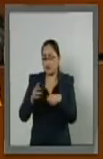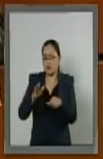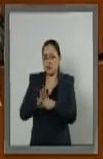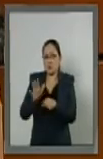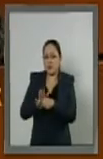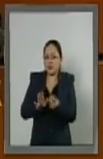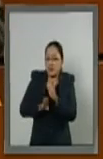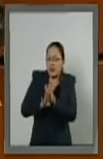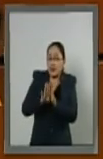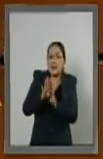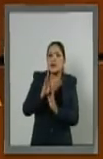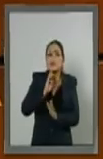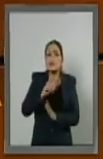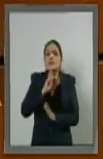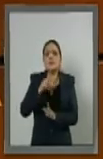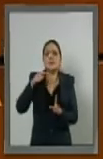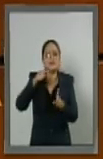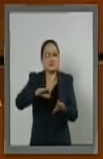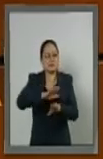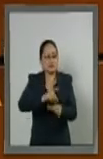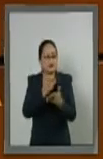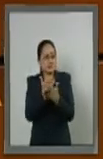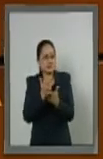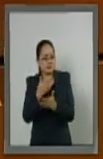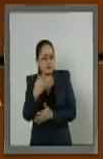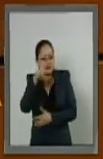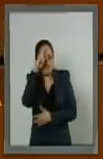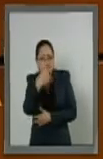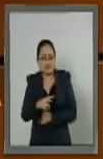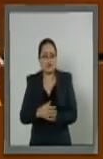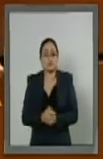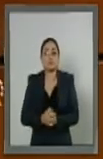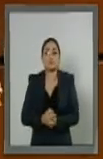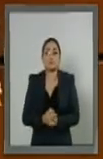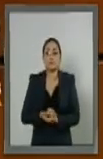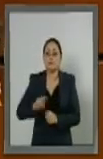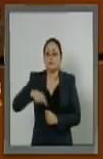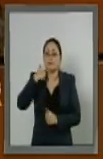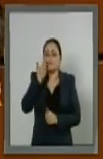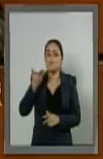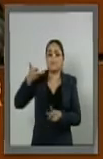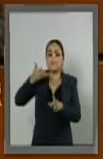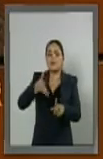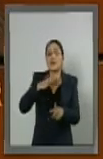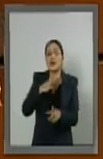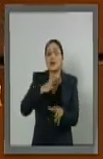al doble de la economía nacional. Baste señalar que